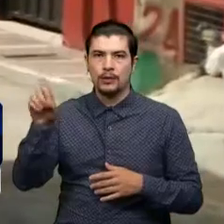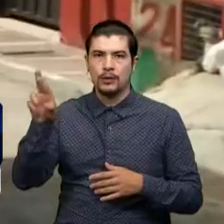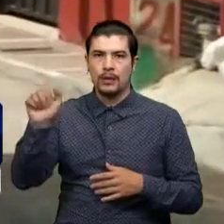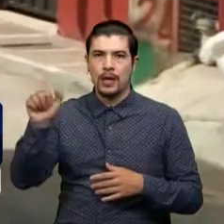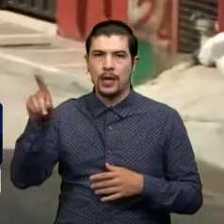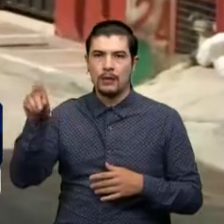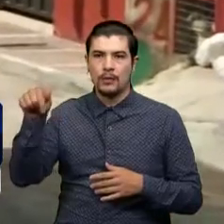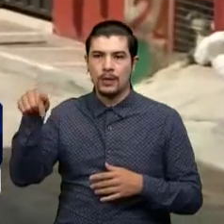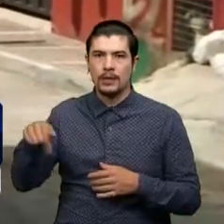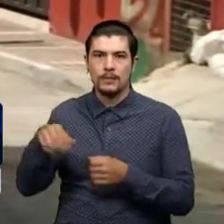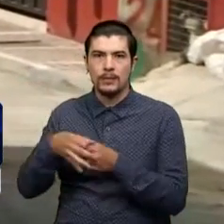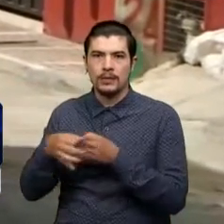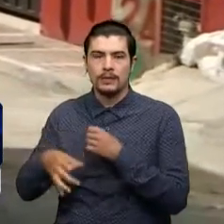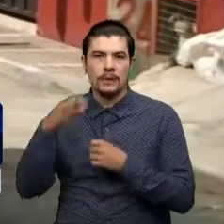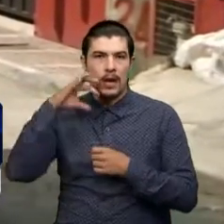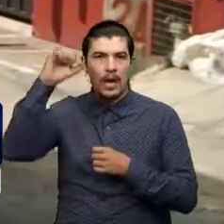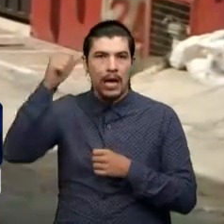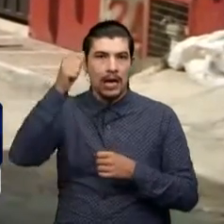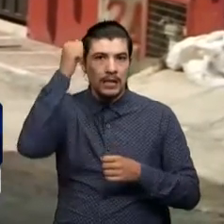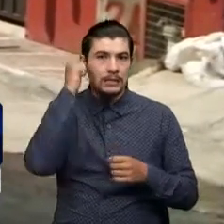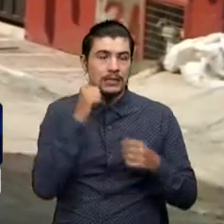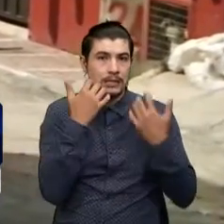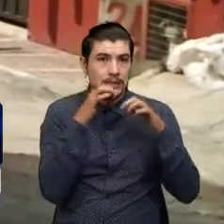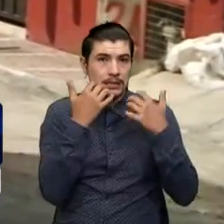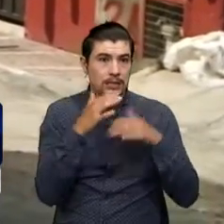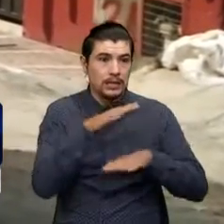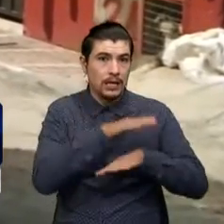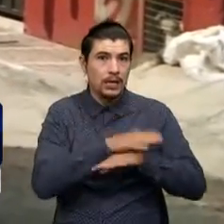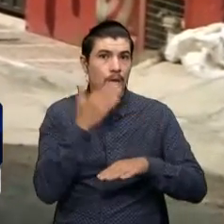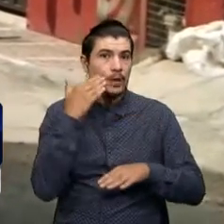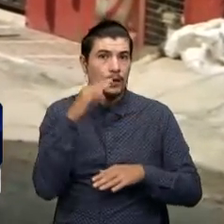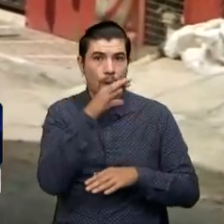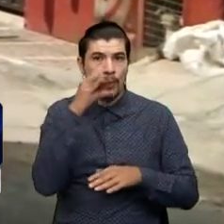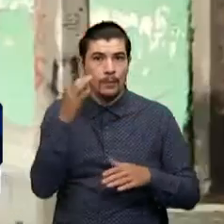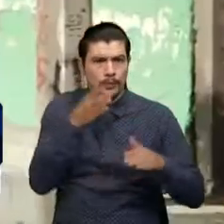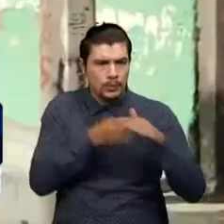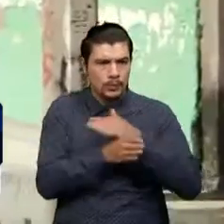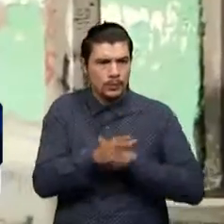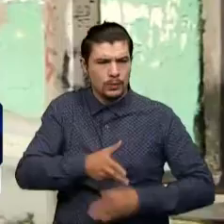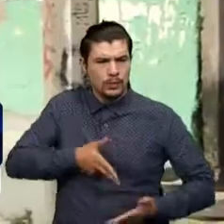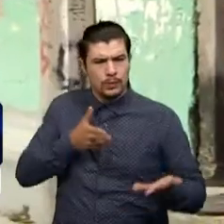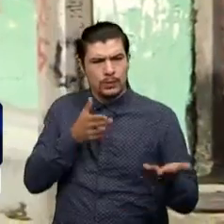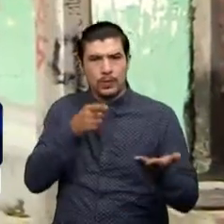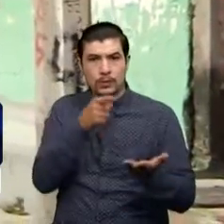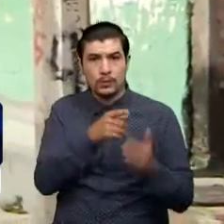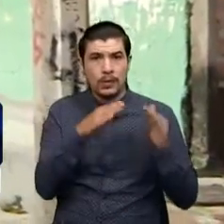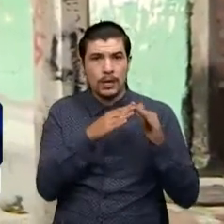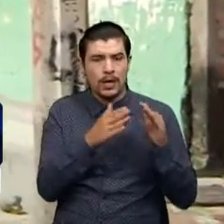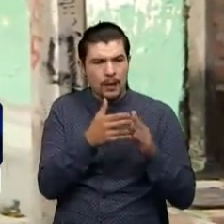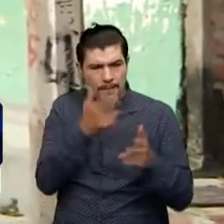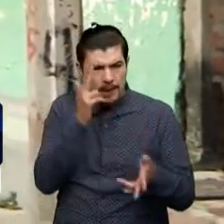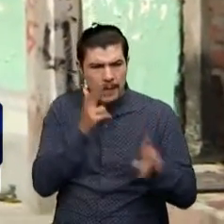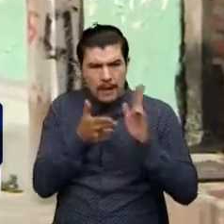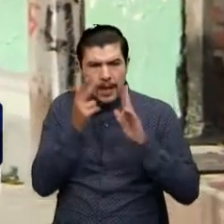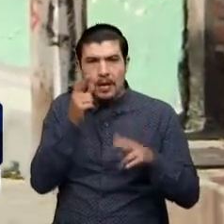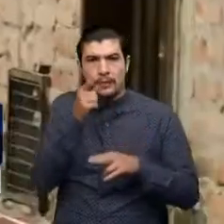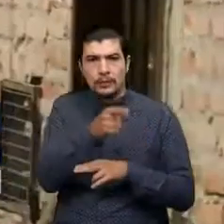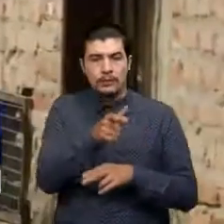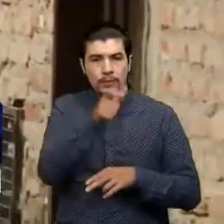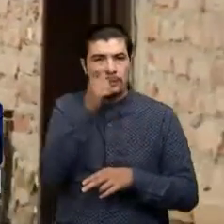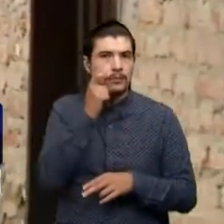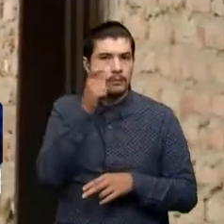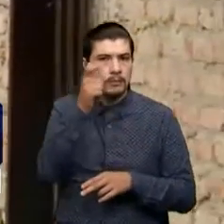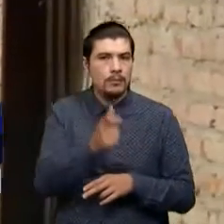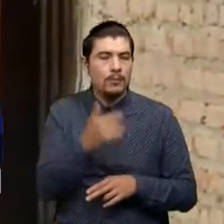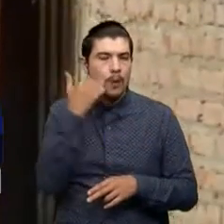se atemorizaron ayer en horas de la tarde cuando hombres armados llegaron hasta una vivienda y sin mediar palabra dispararon contra la humanidad de una mujer